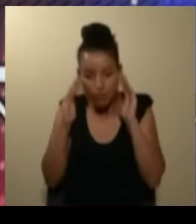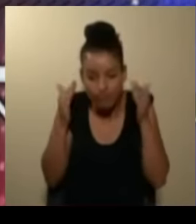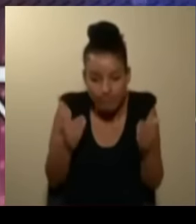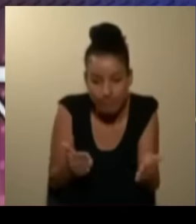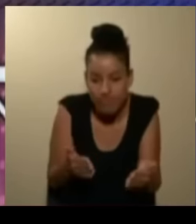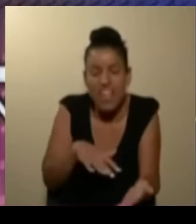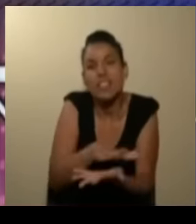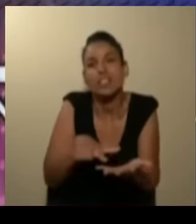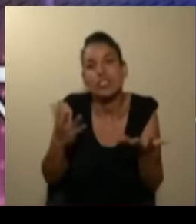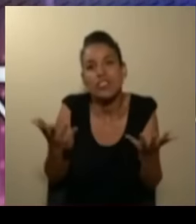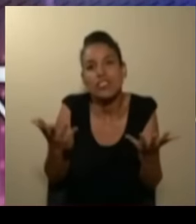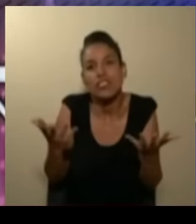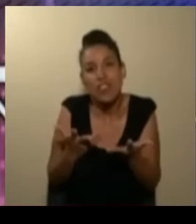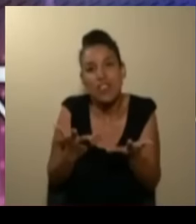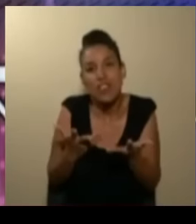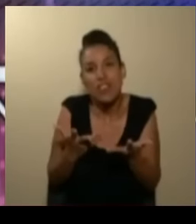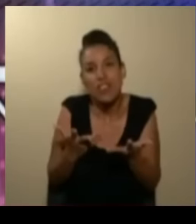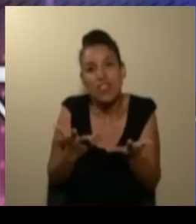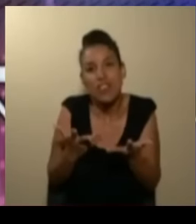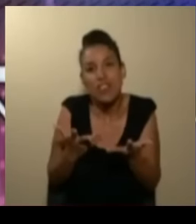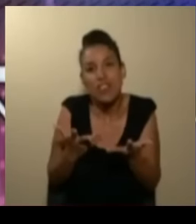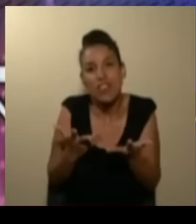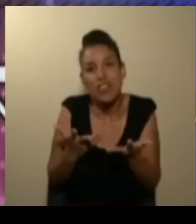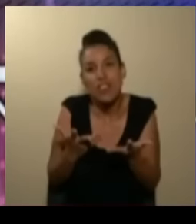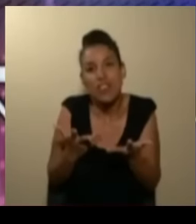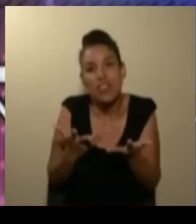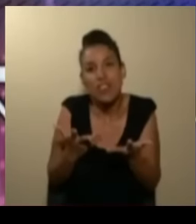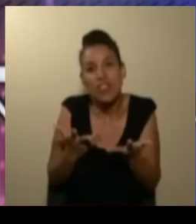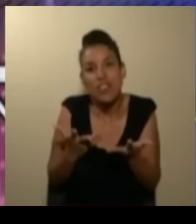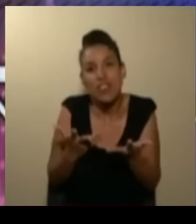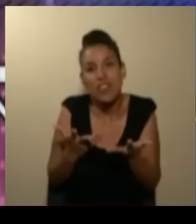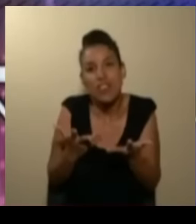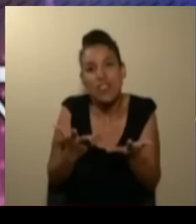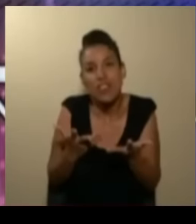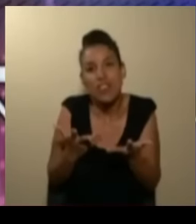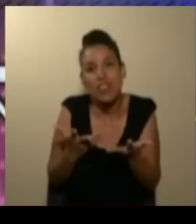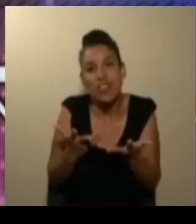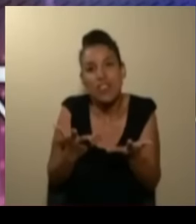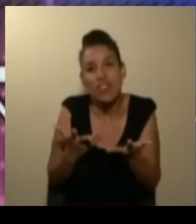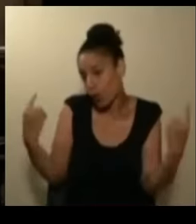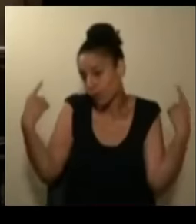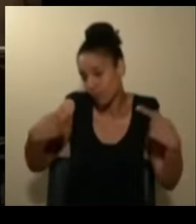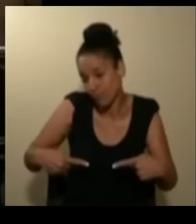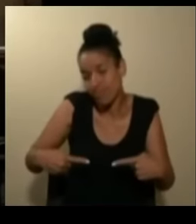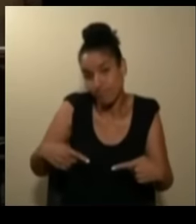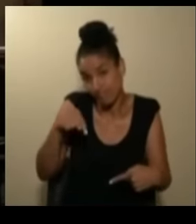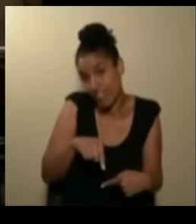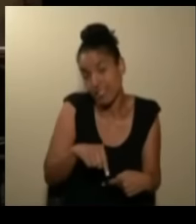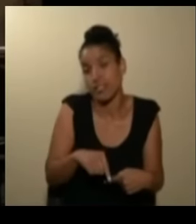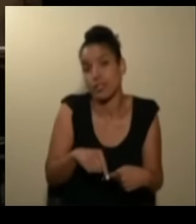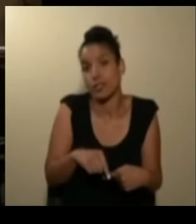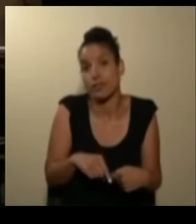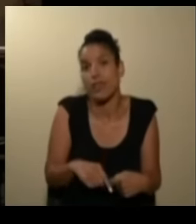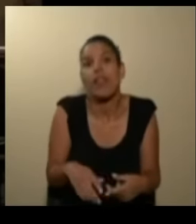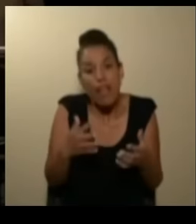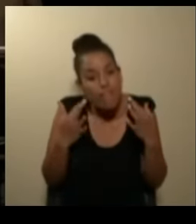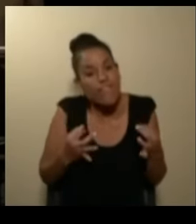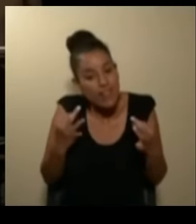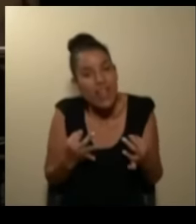queremos derogar de la LUC, porque ese es el motivo de este debate. Es cierto que no solo la LUC